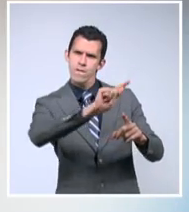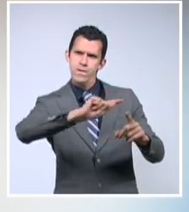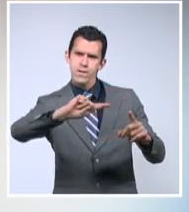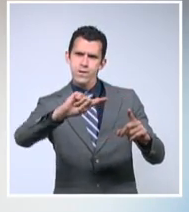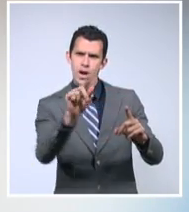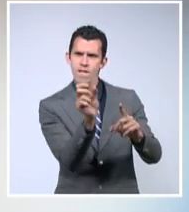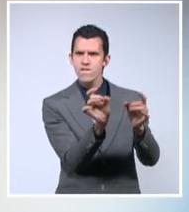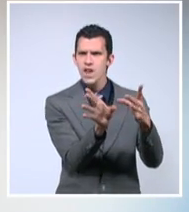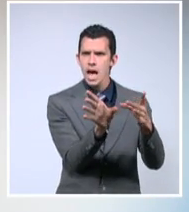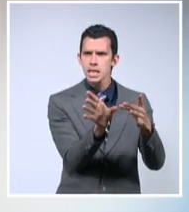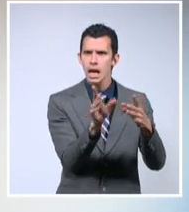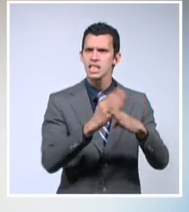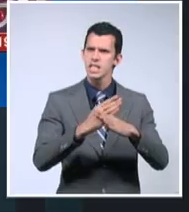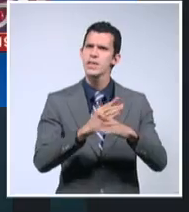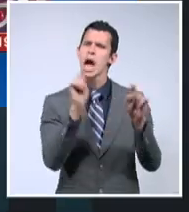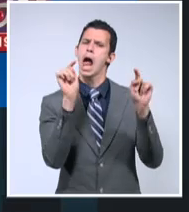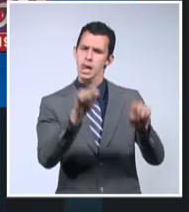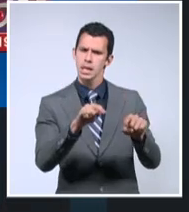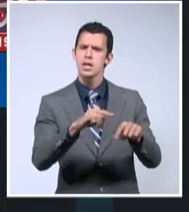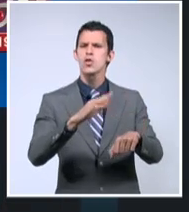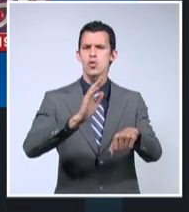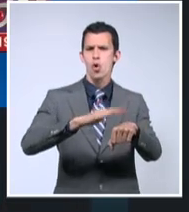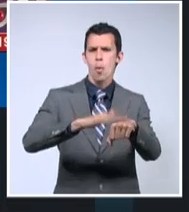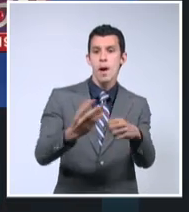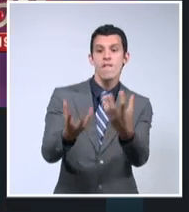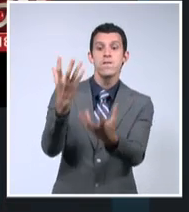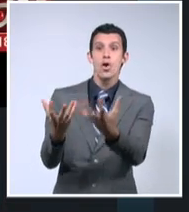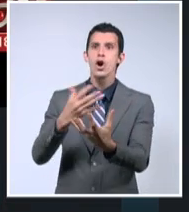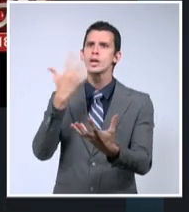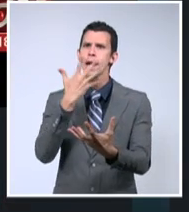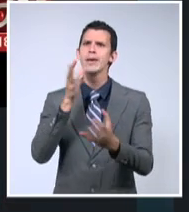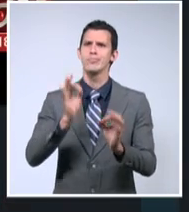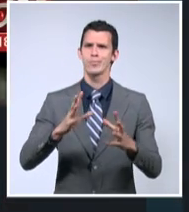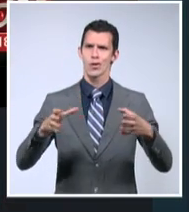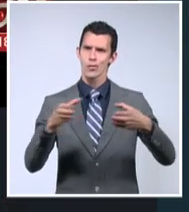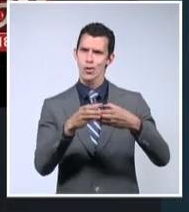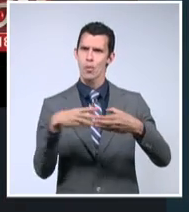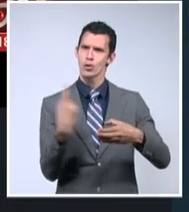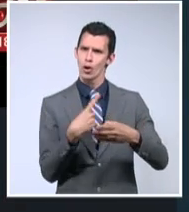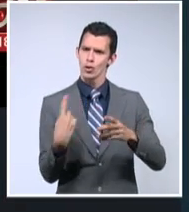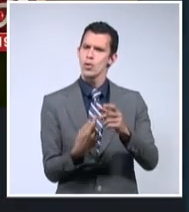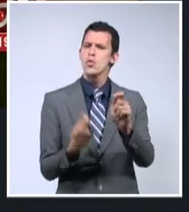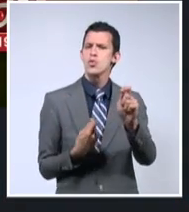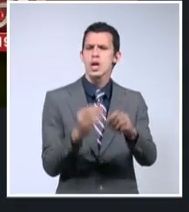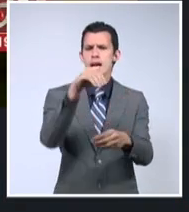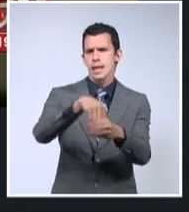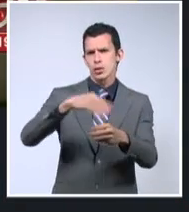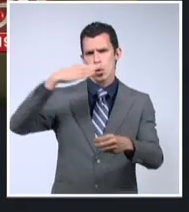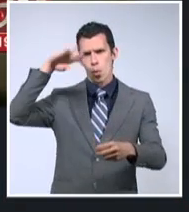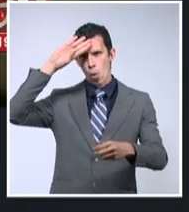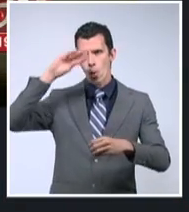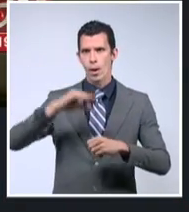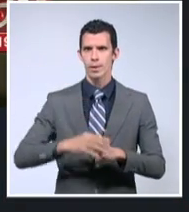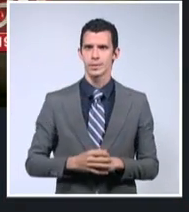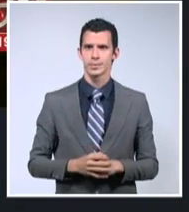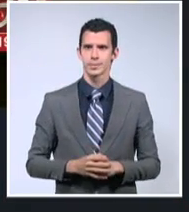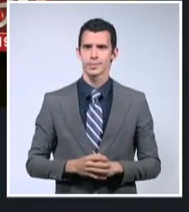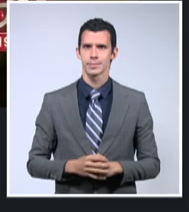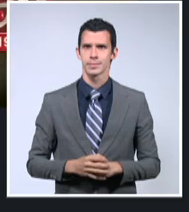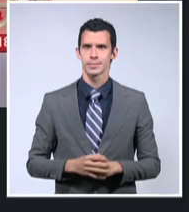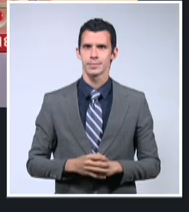cada una de estas acciones estaba condicionado además por la divulgación del suceso en las redes sociales. Un